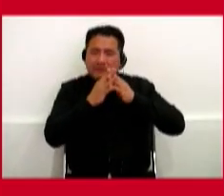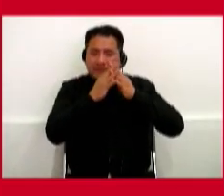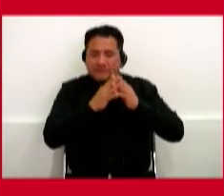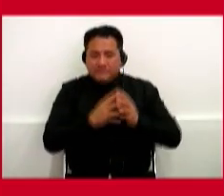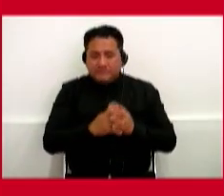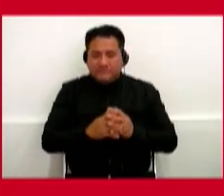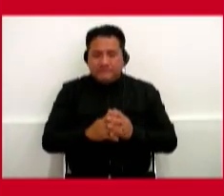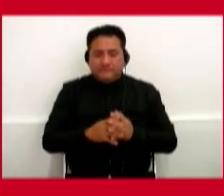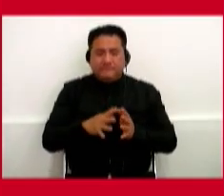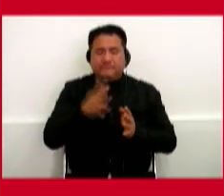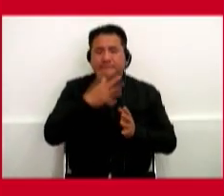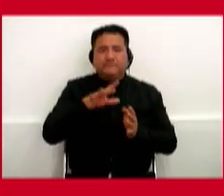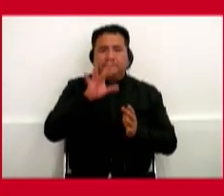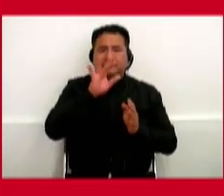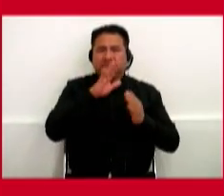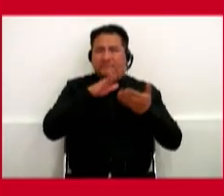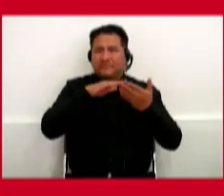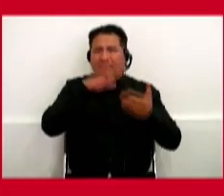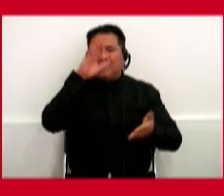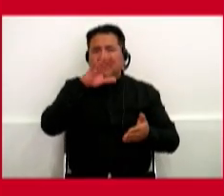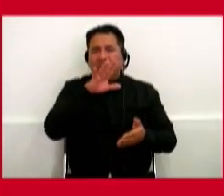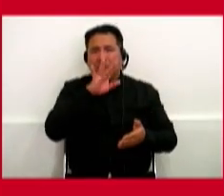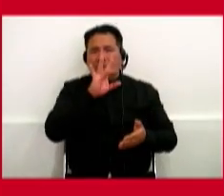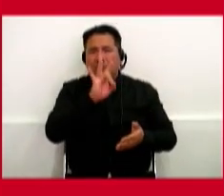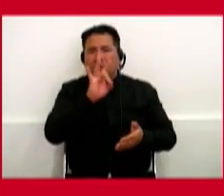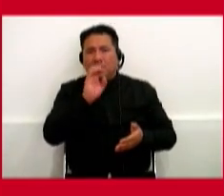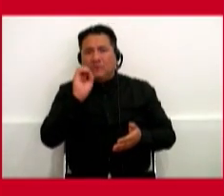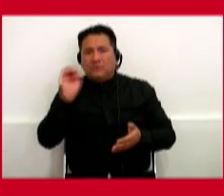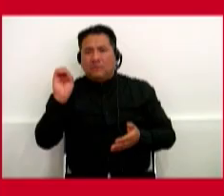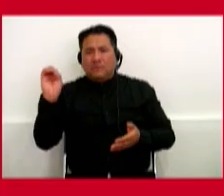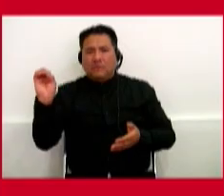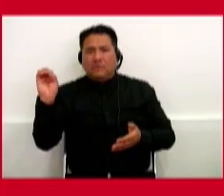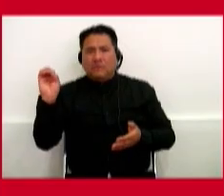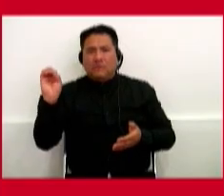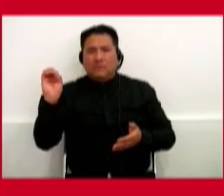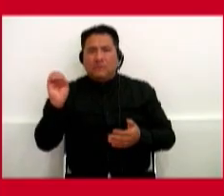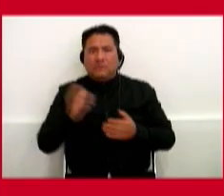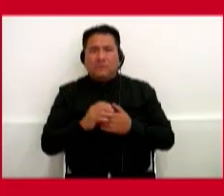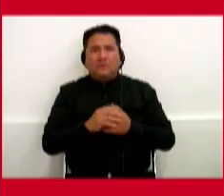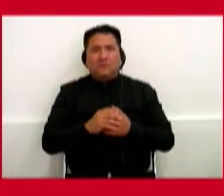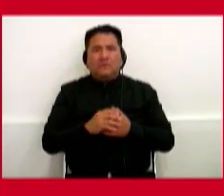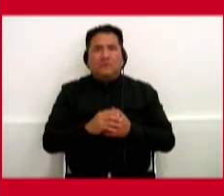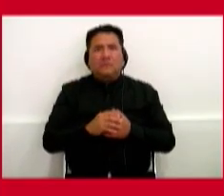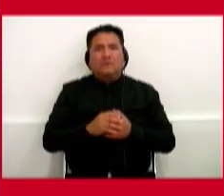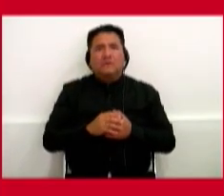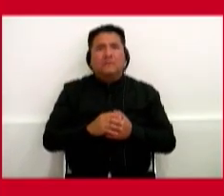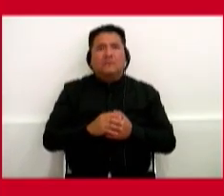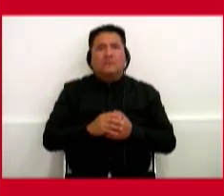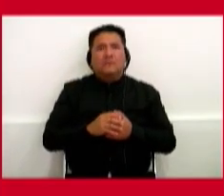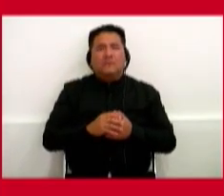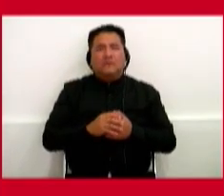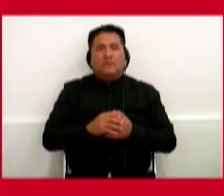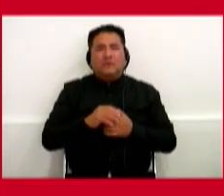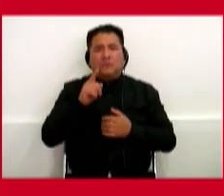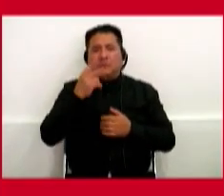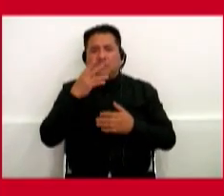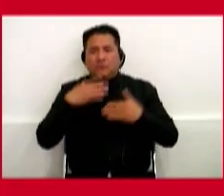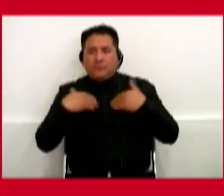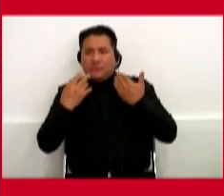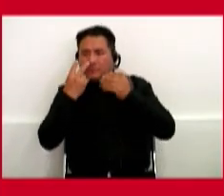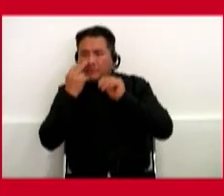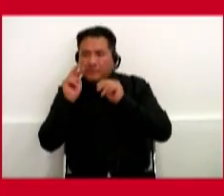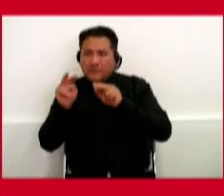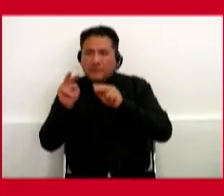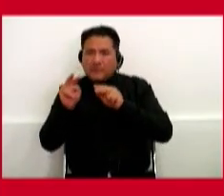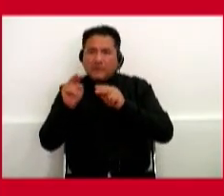800 metros en la horizontal y tenía un concepto de primario y secundario bastante particular, como pueden ver en la figura de la derecha. No es